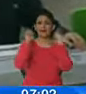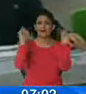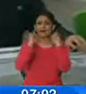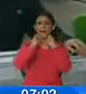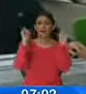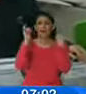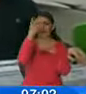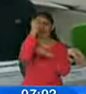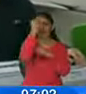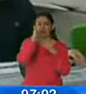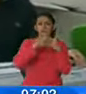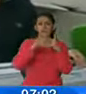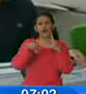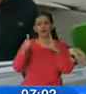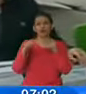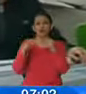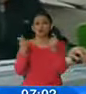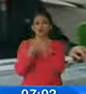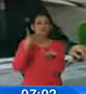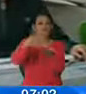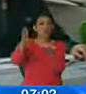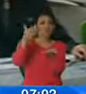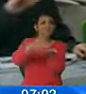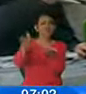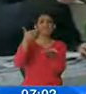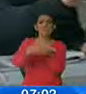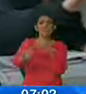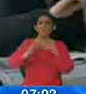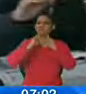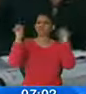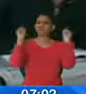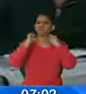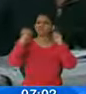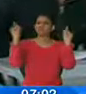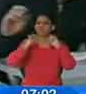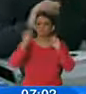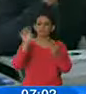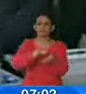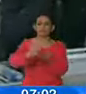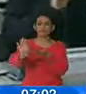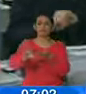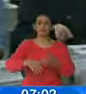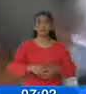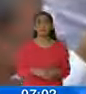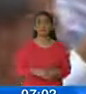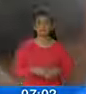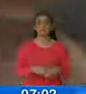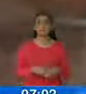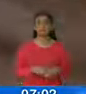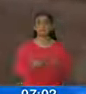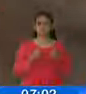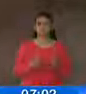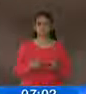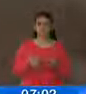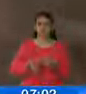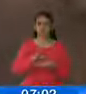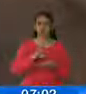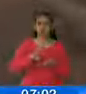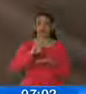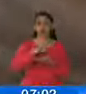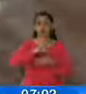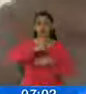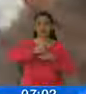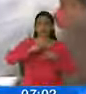y otro grupo de personas que está rechazando su presencia. En el mismo recinto, pero en la